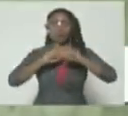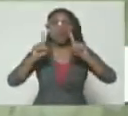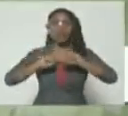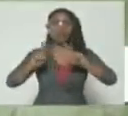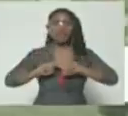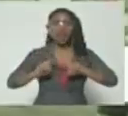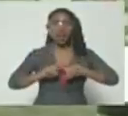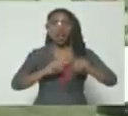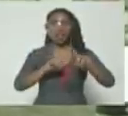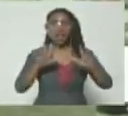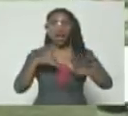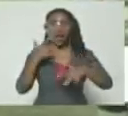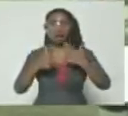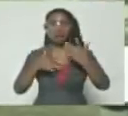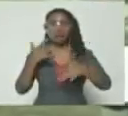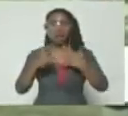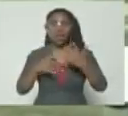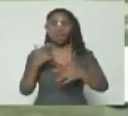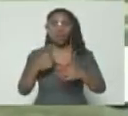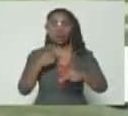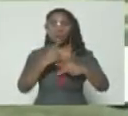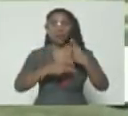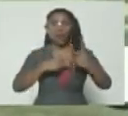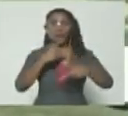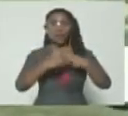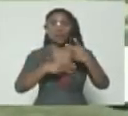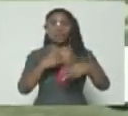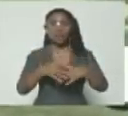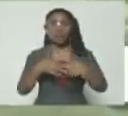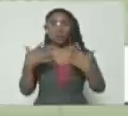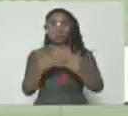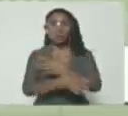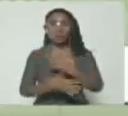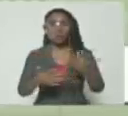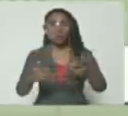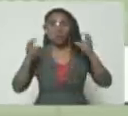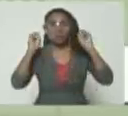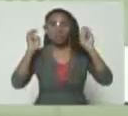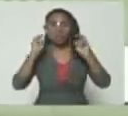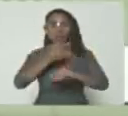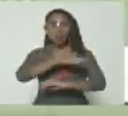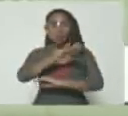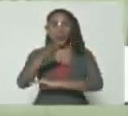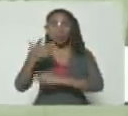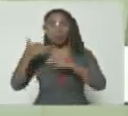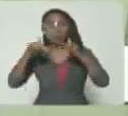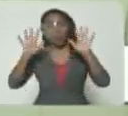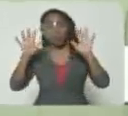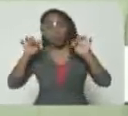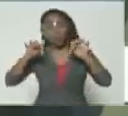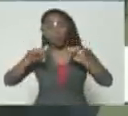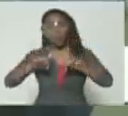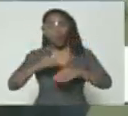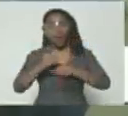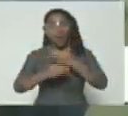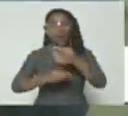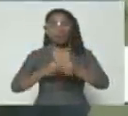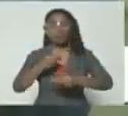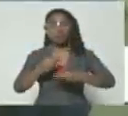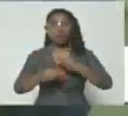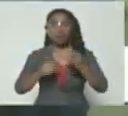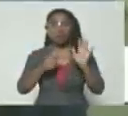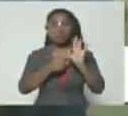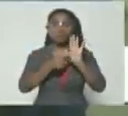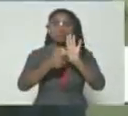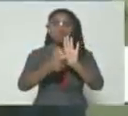distintas actividades para el proceso de los productos del mar, y por supuesto hoy nos toca